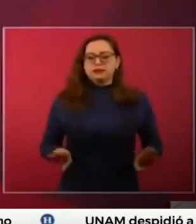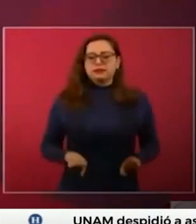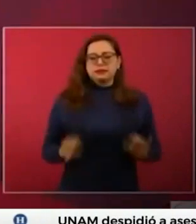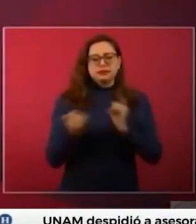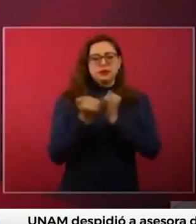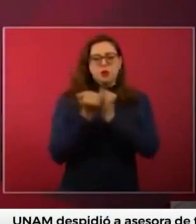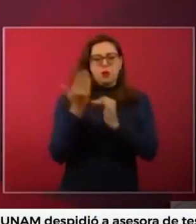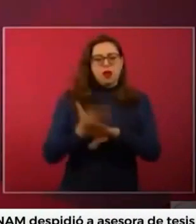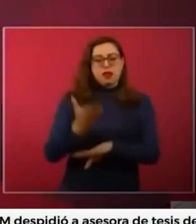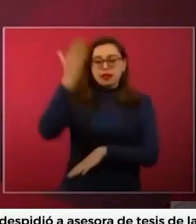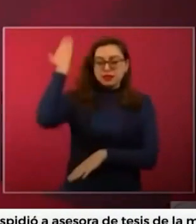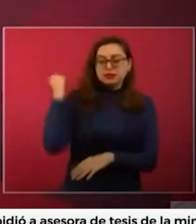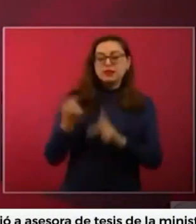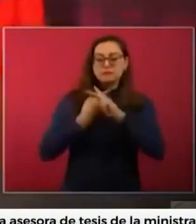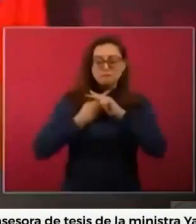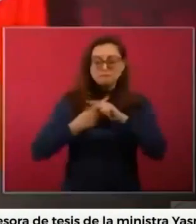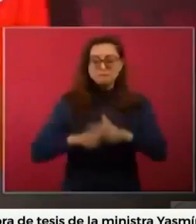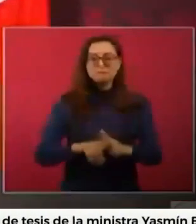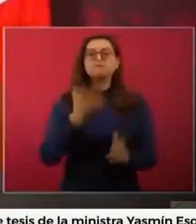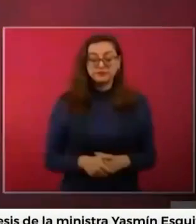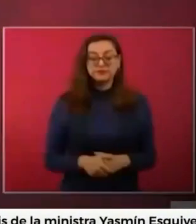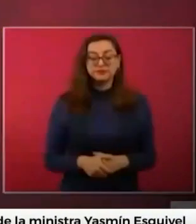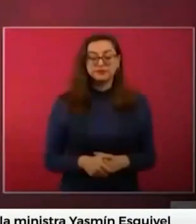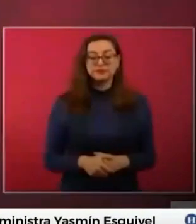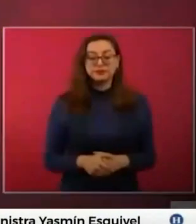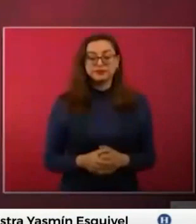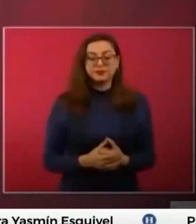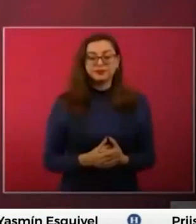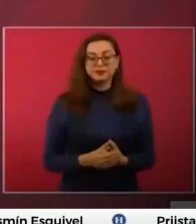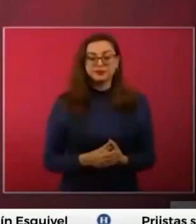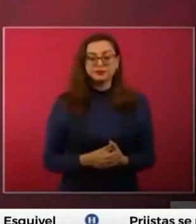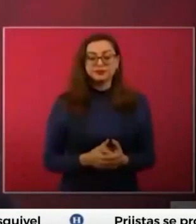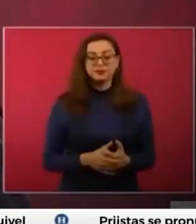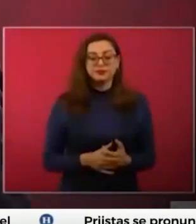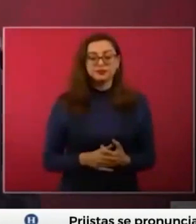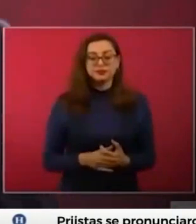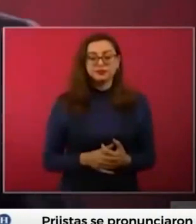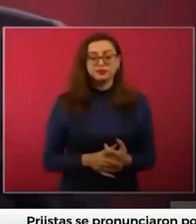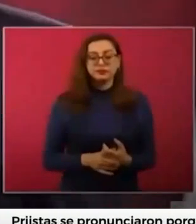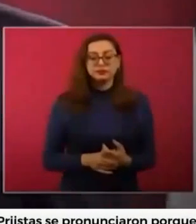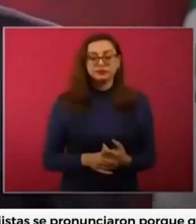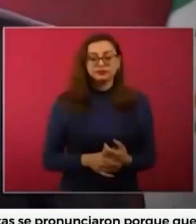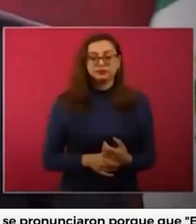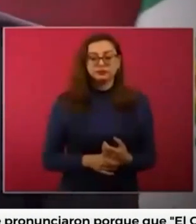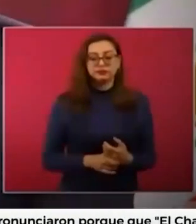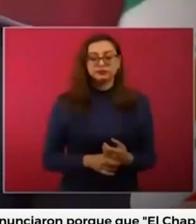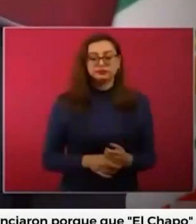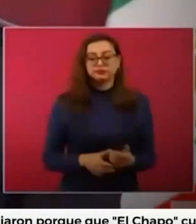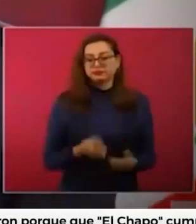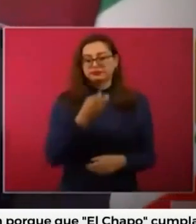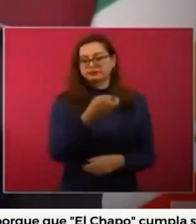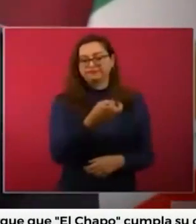robo de gasolinas, sobre todo en Hidalgo, algo que no queremos que